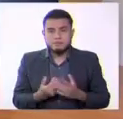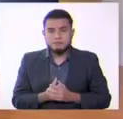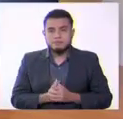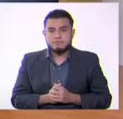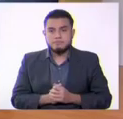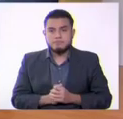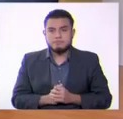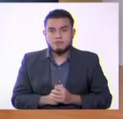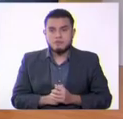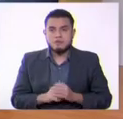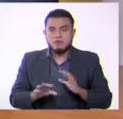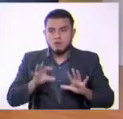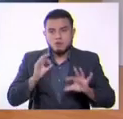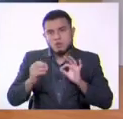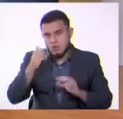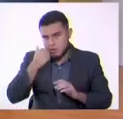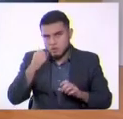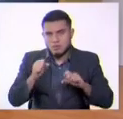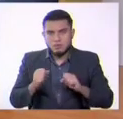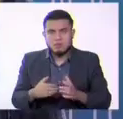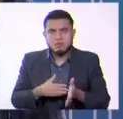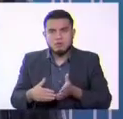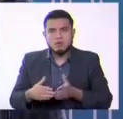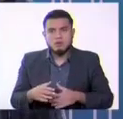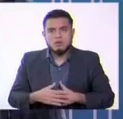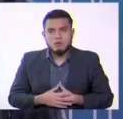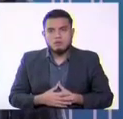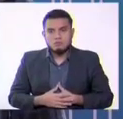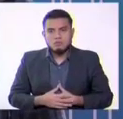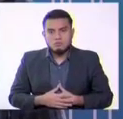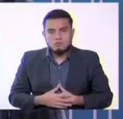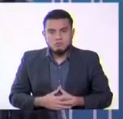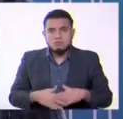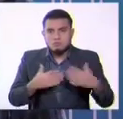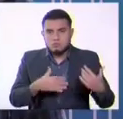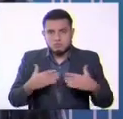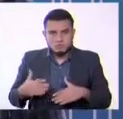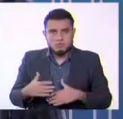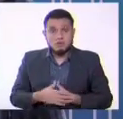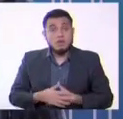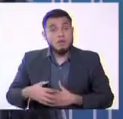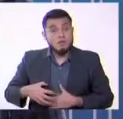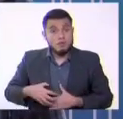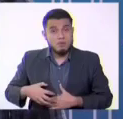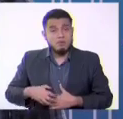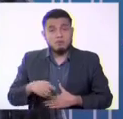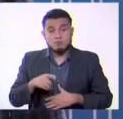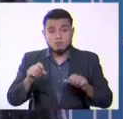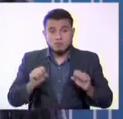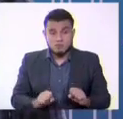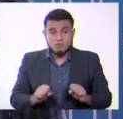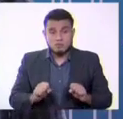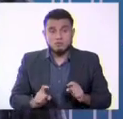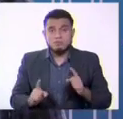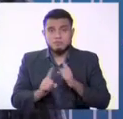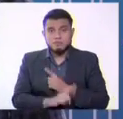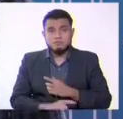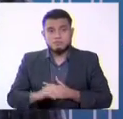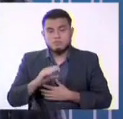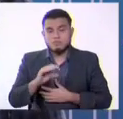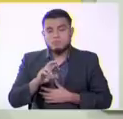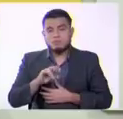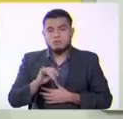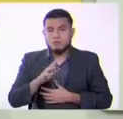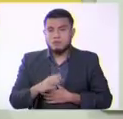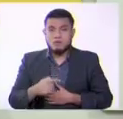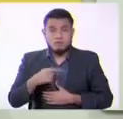algunos jóvenes puede iniciar como un juego, puede iniciar como una broma, se puede convertir en algo crítico. Que los marca